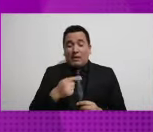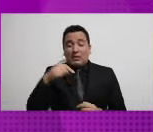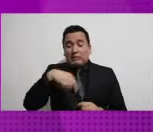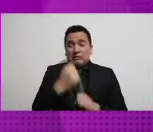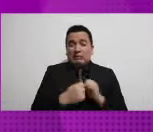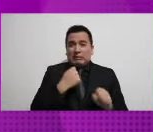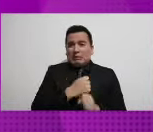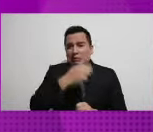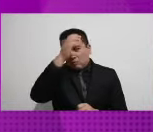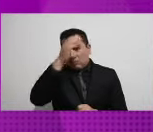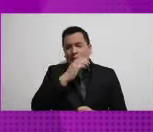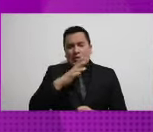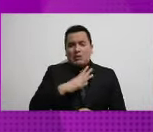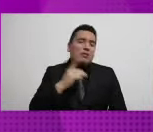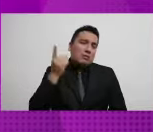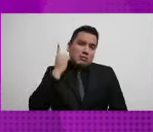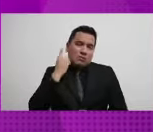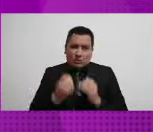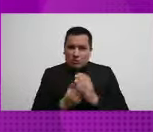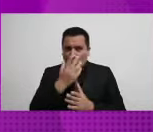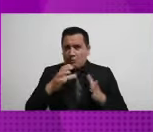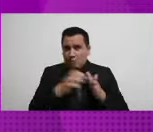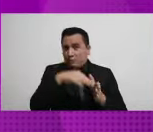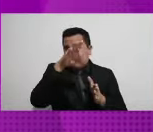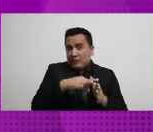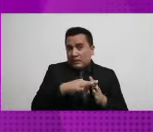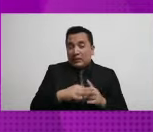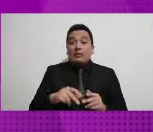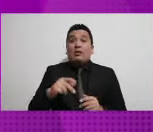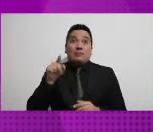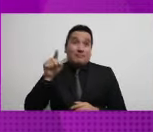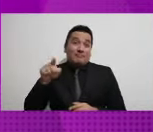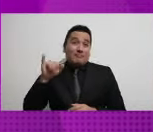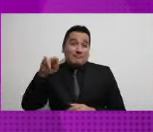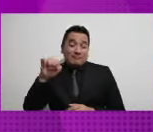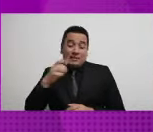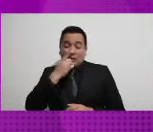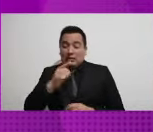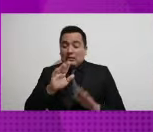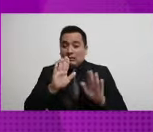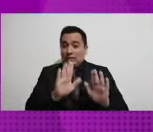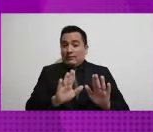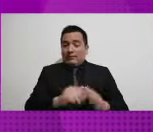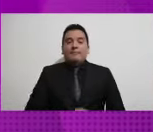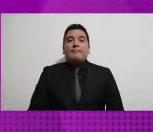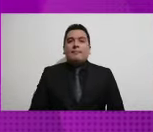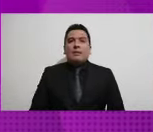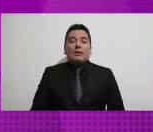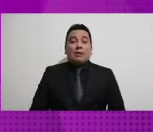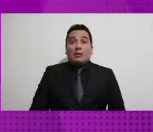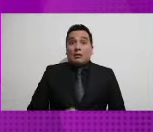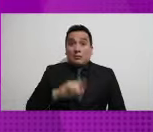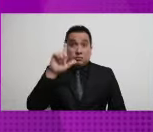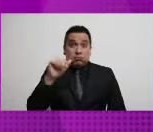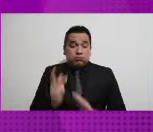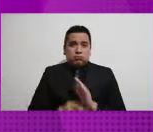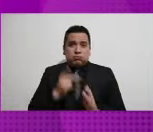la renovación del Congreso. Y será el mismo Instituto Nacional Electoral quien en su